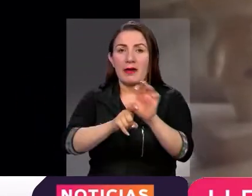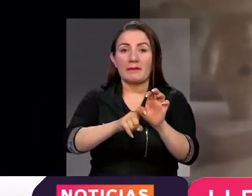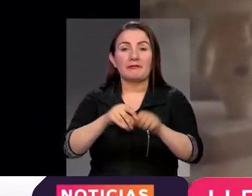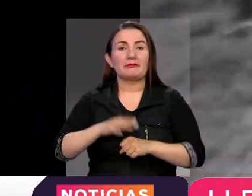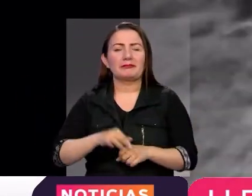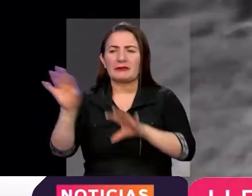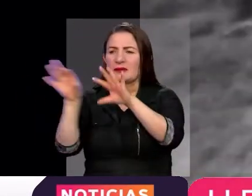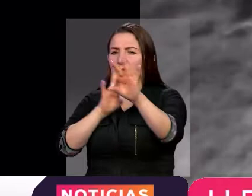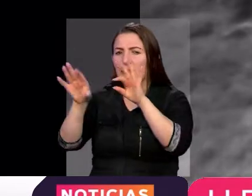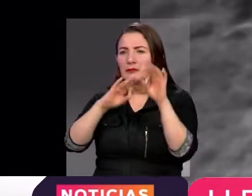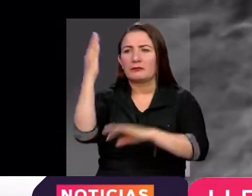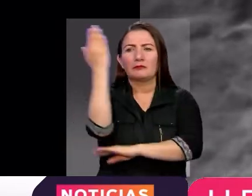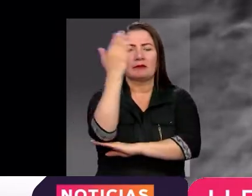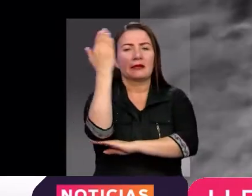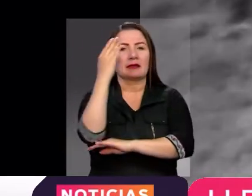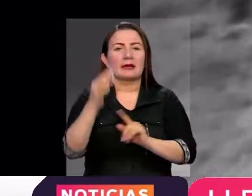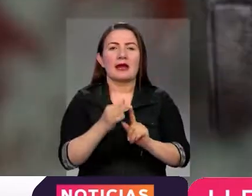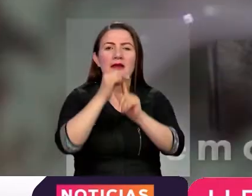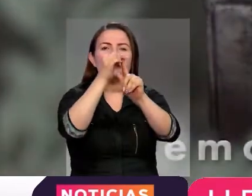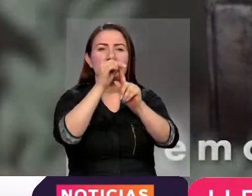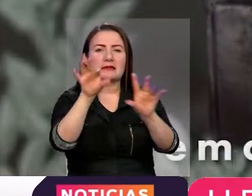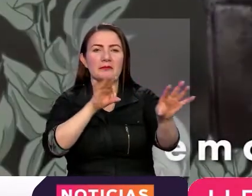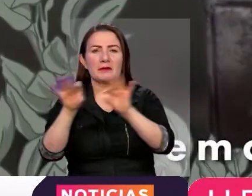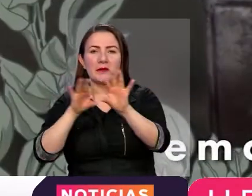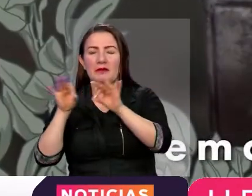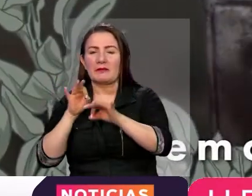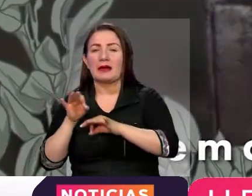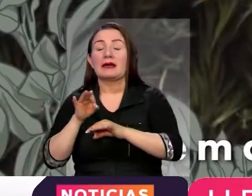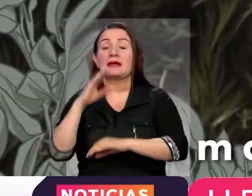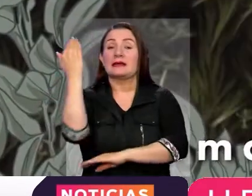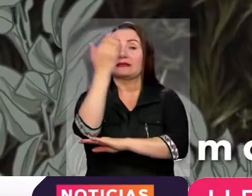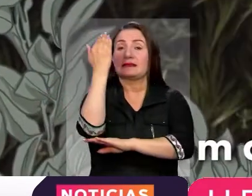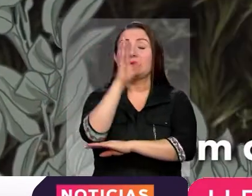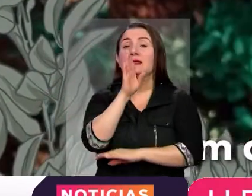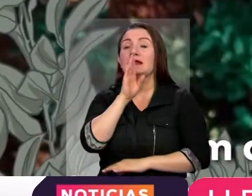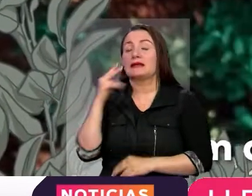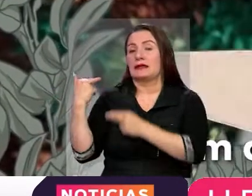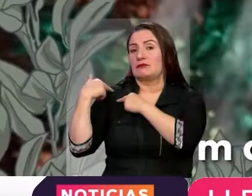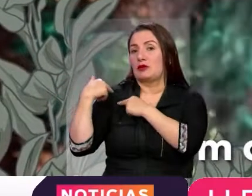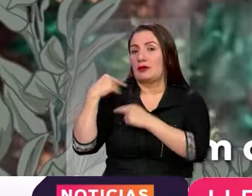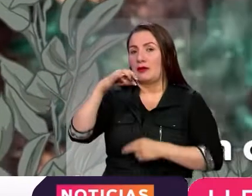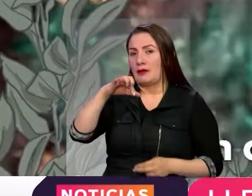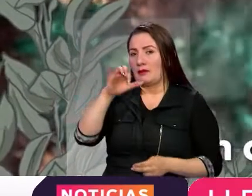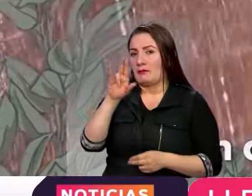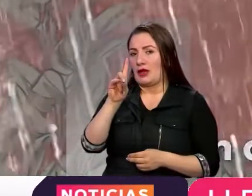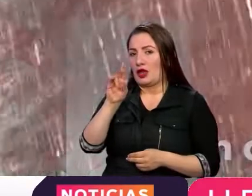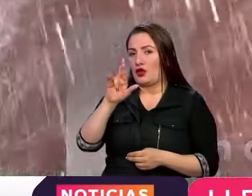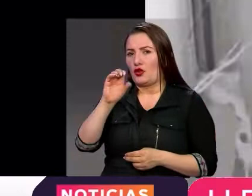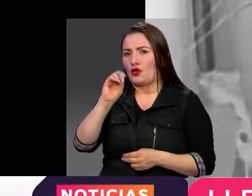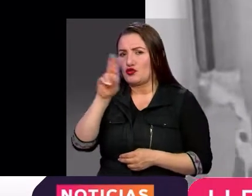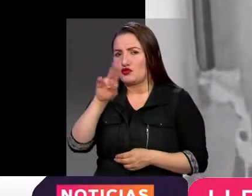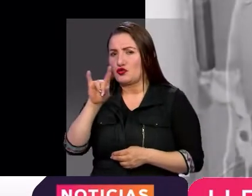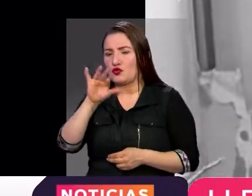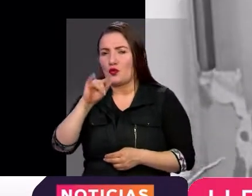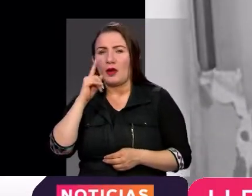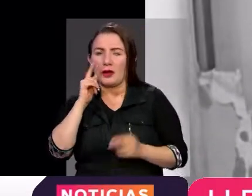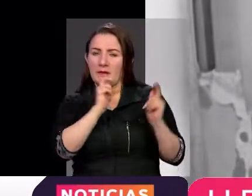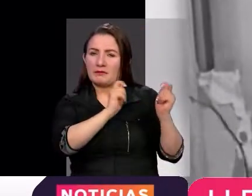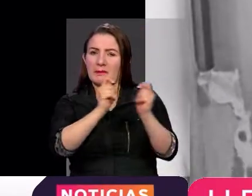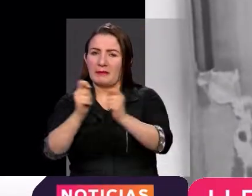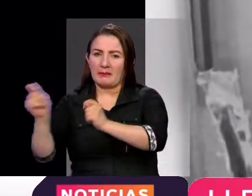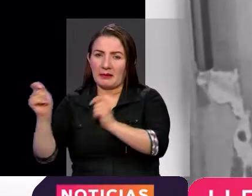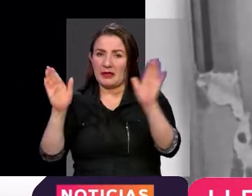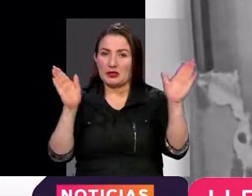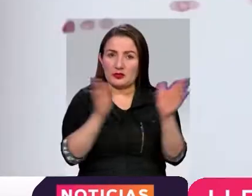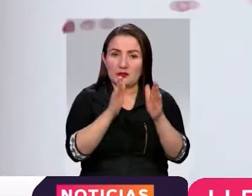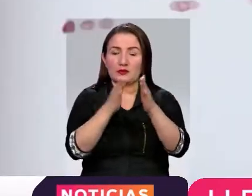de películas contó con una especial curaduría del crítico de cine Pedro Adrián Zuluaga, quien tituló esta selección de largometrajes y cortometrajes